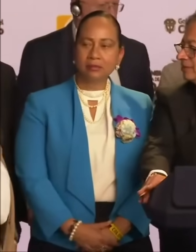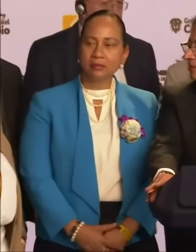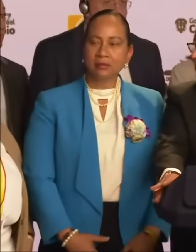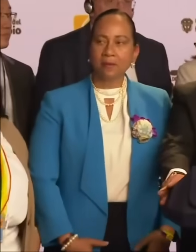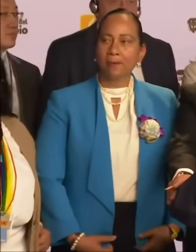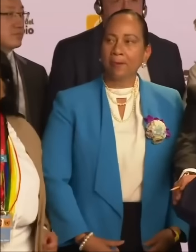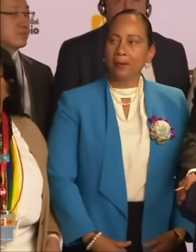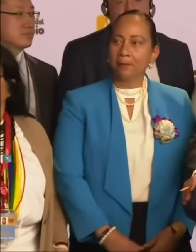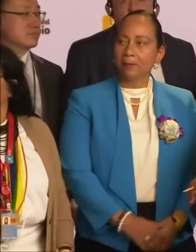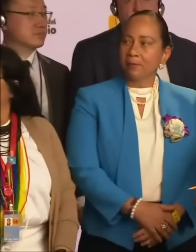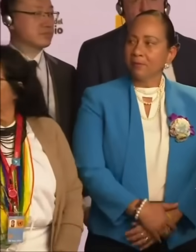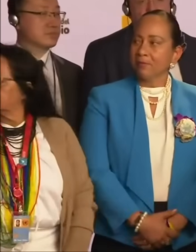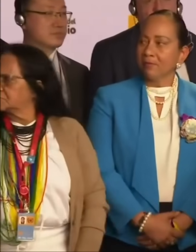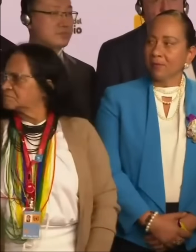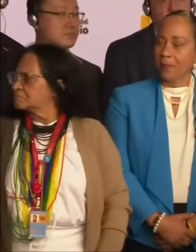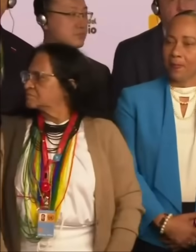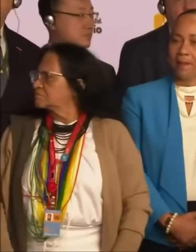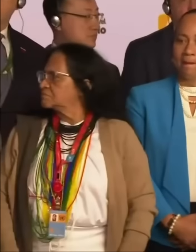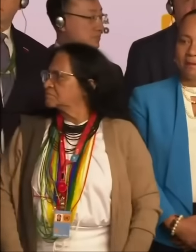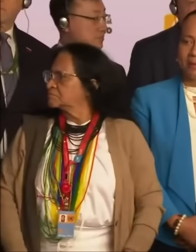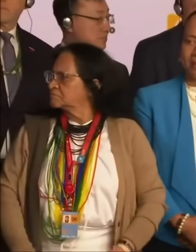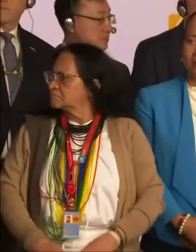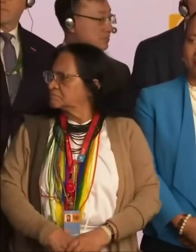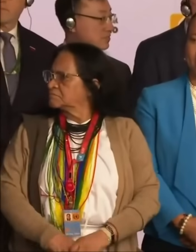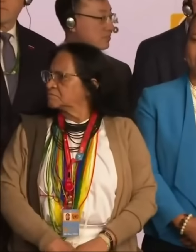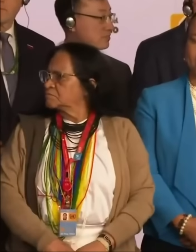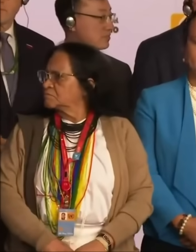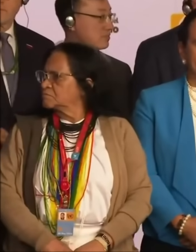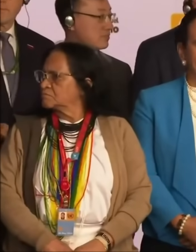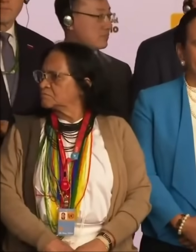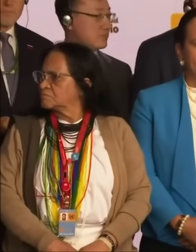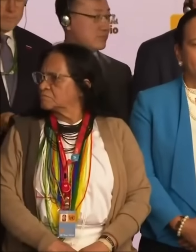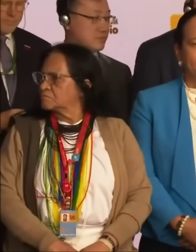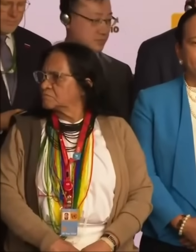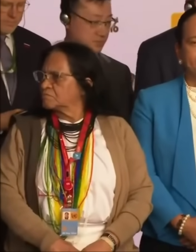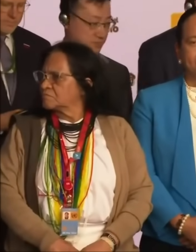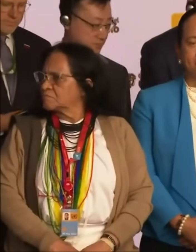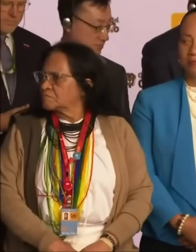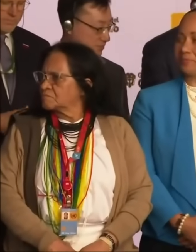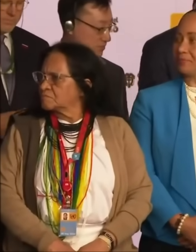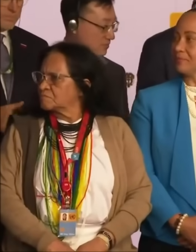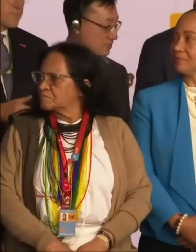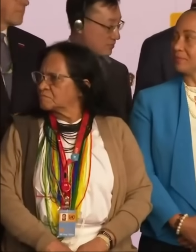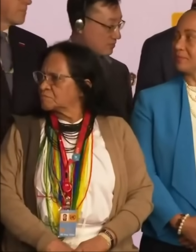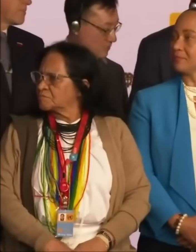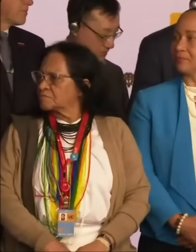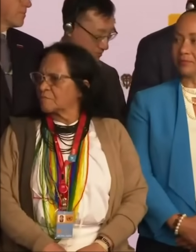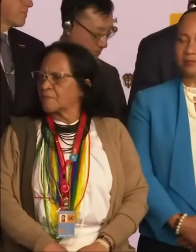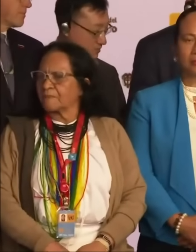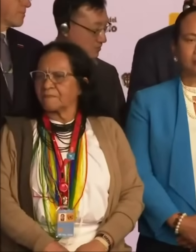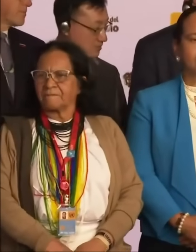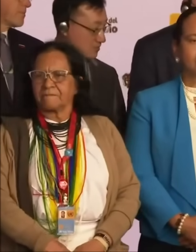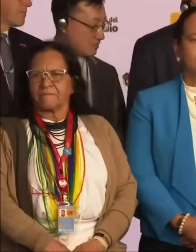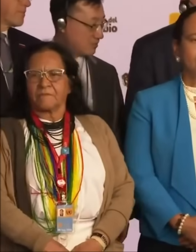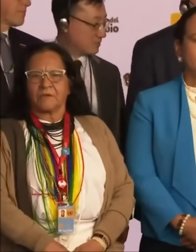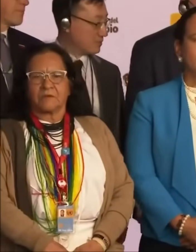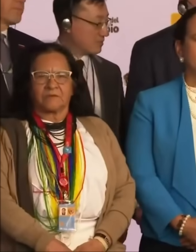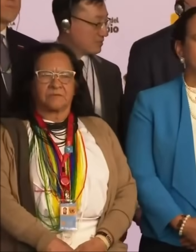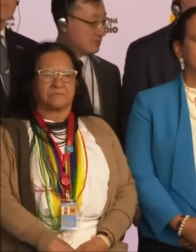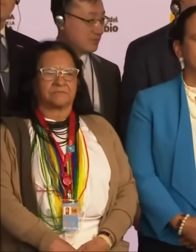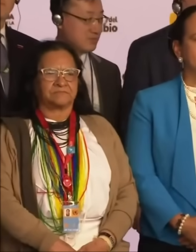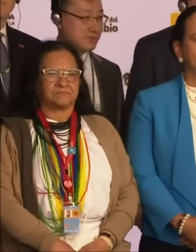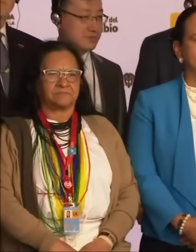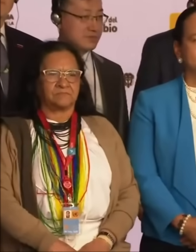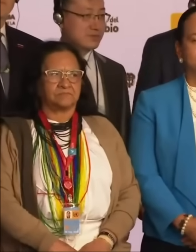esta mañana en la Casa de Nariño, siendo esto parte de la agenda que se desarrollará, como ya lo habíamos dicho, hasta este fin de semana.